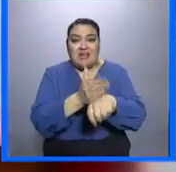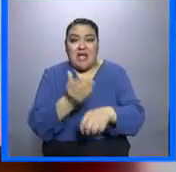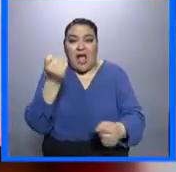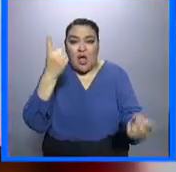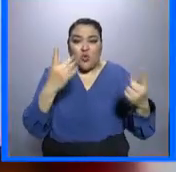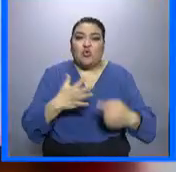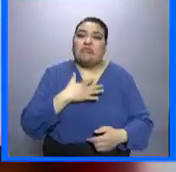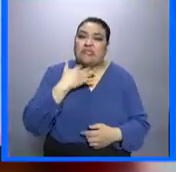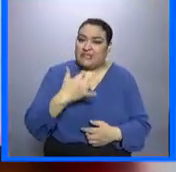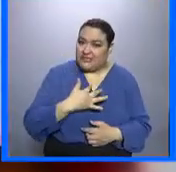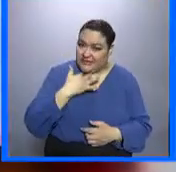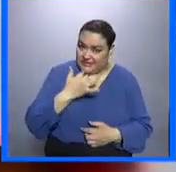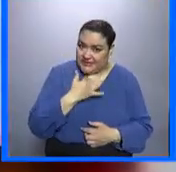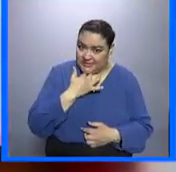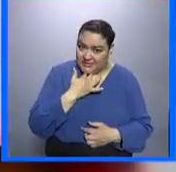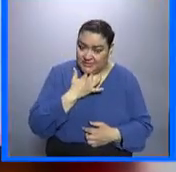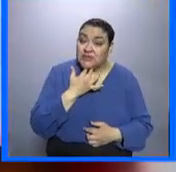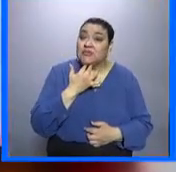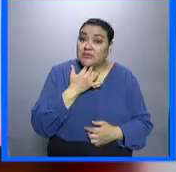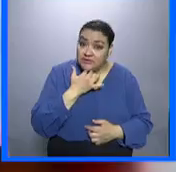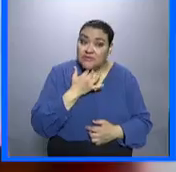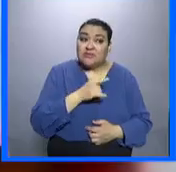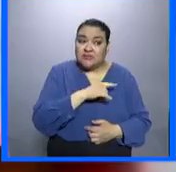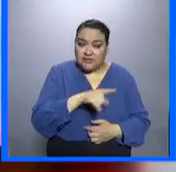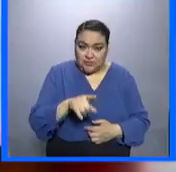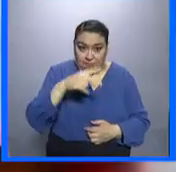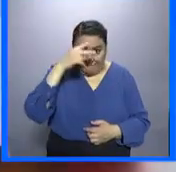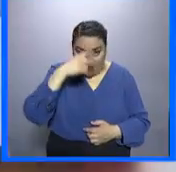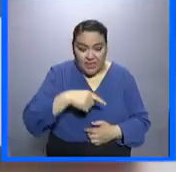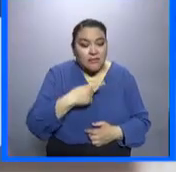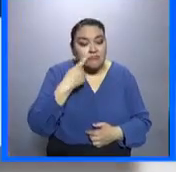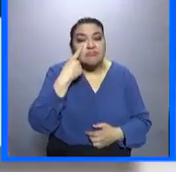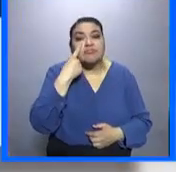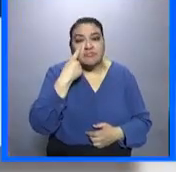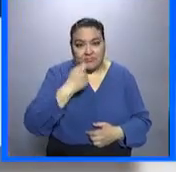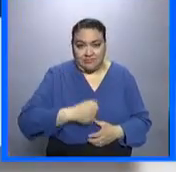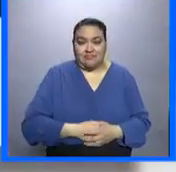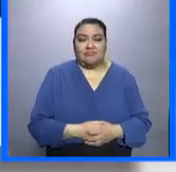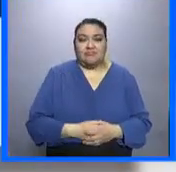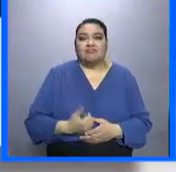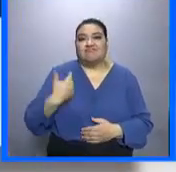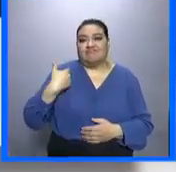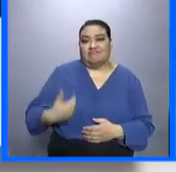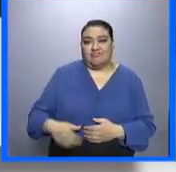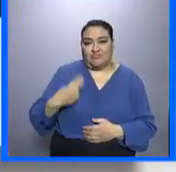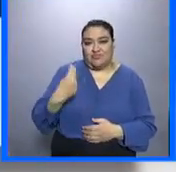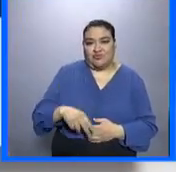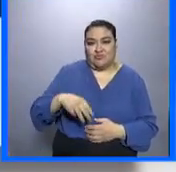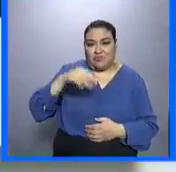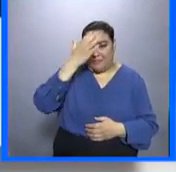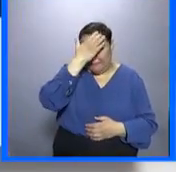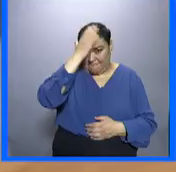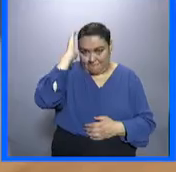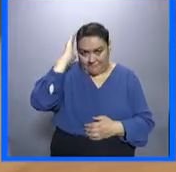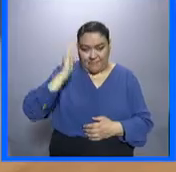charlatán que también lo vi en México. Para Plural TV, Mario López Peña.